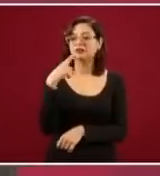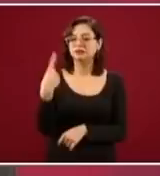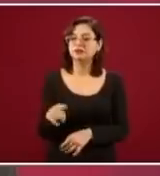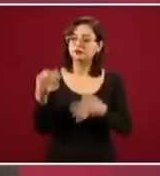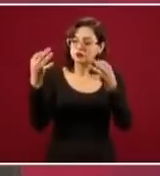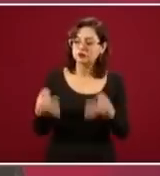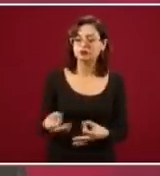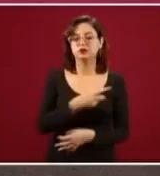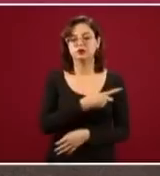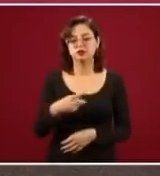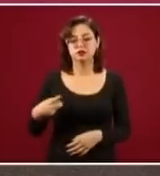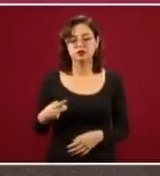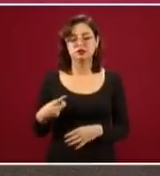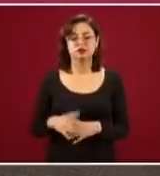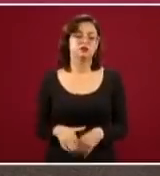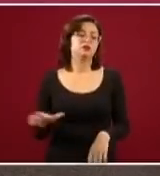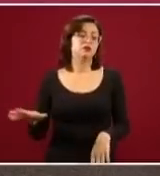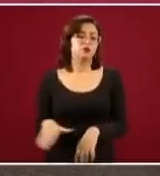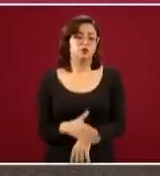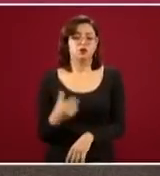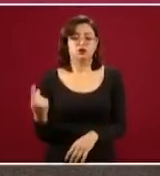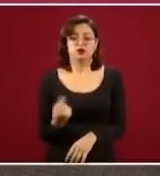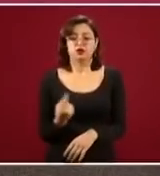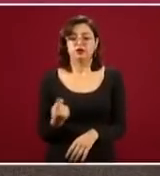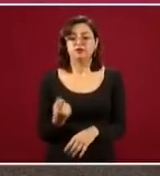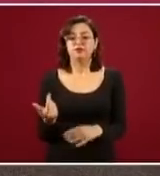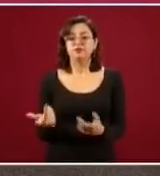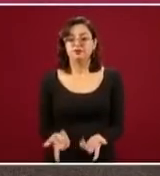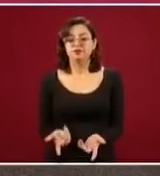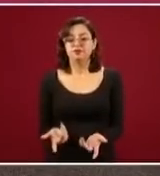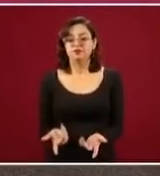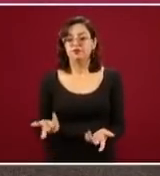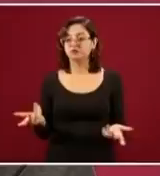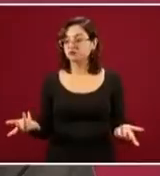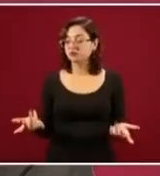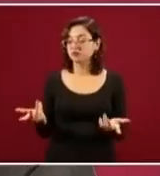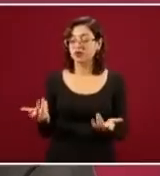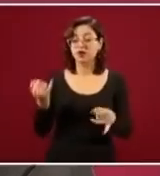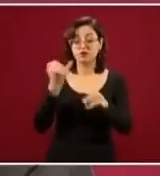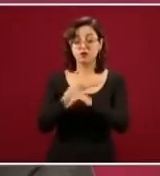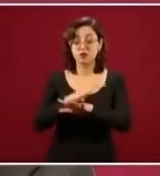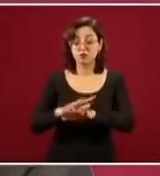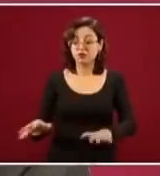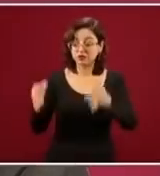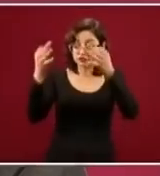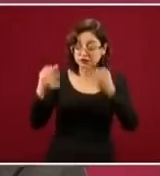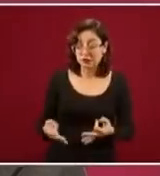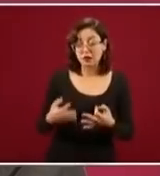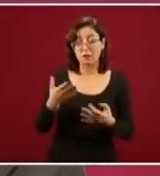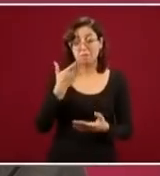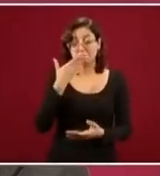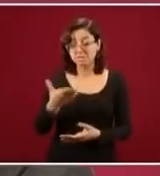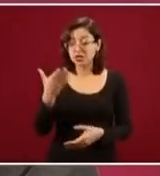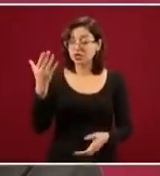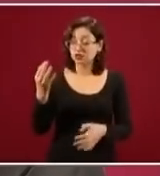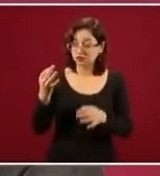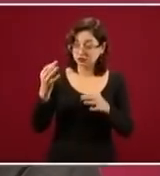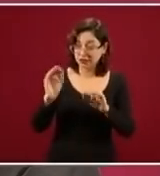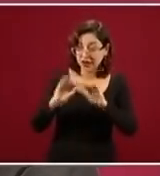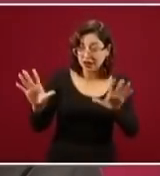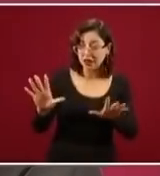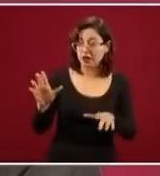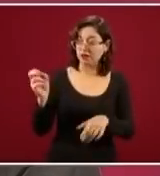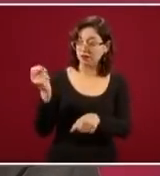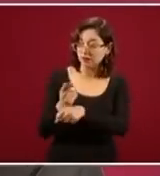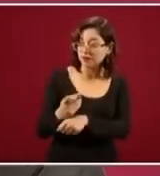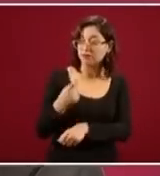denuncias o inconformidades. ¿Por qué eso es importante? Porque nosotros, si no tenemos información clara, precisa, oportuna,